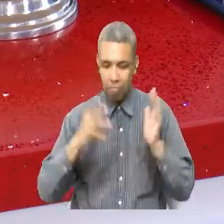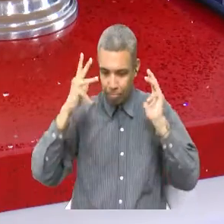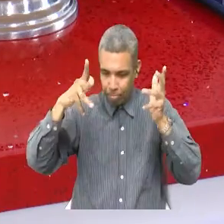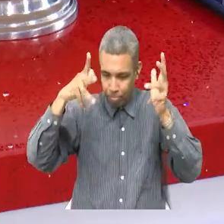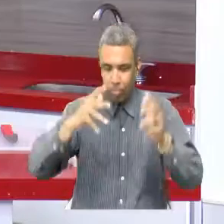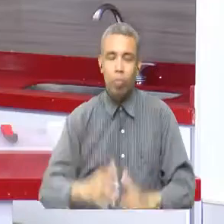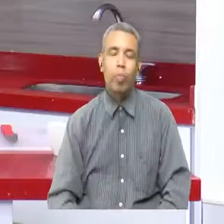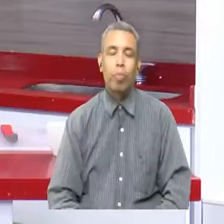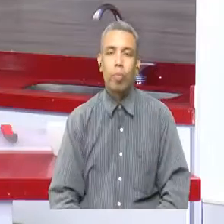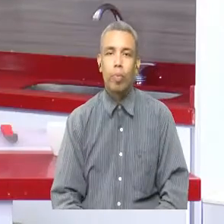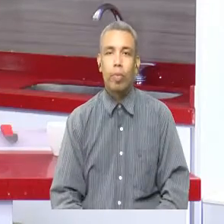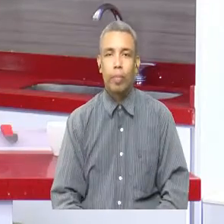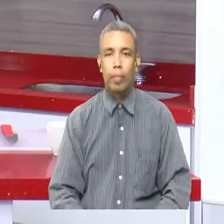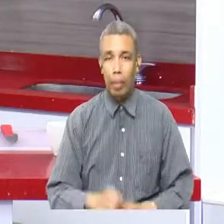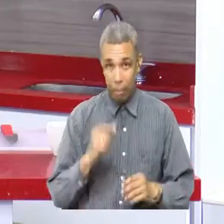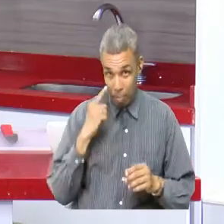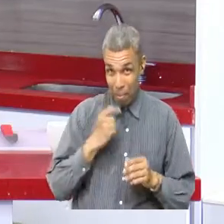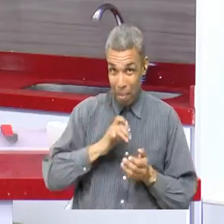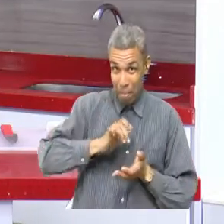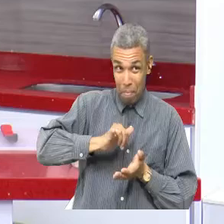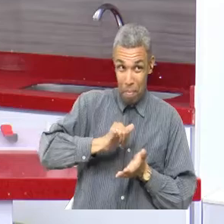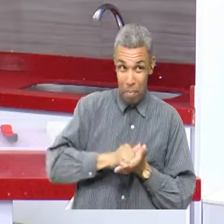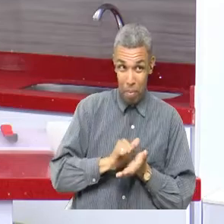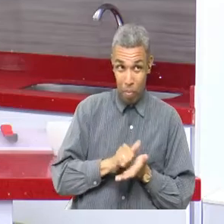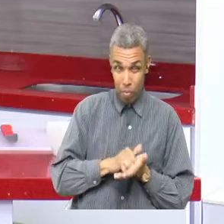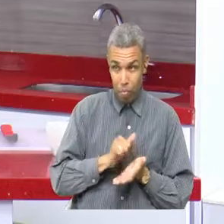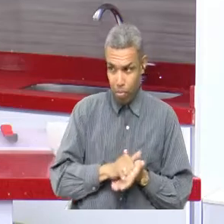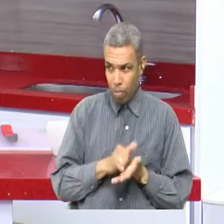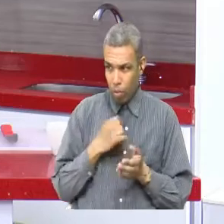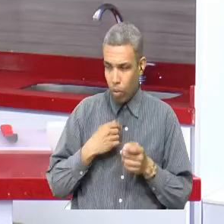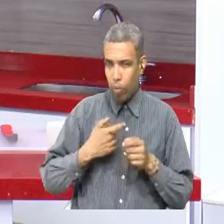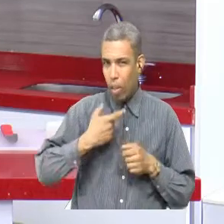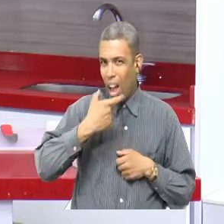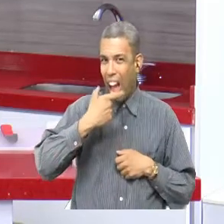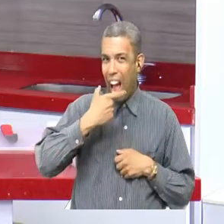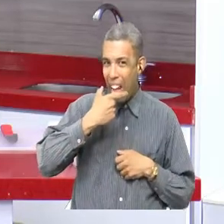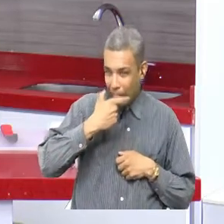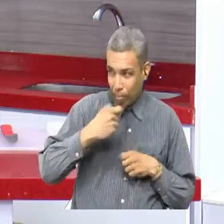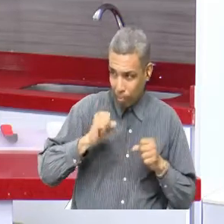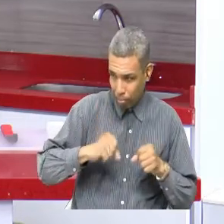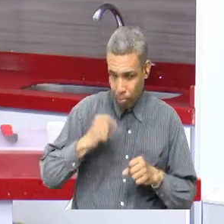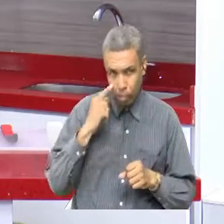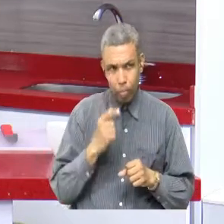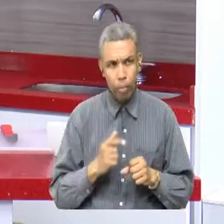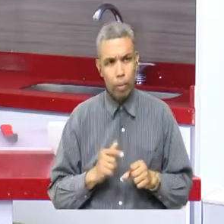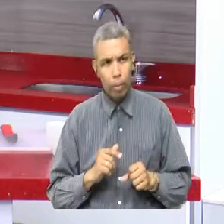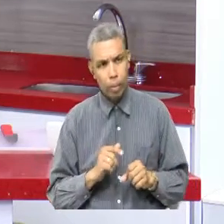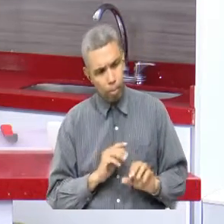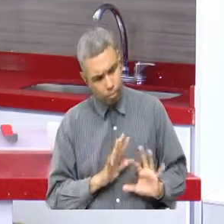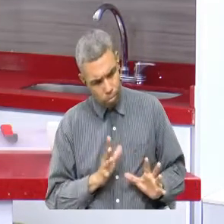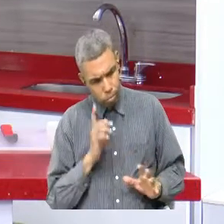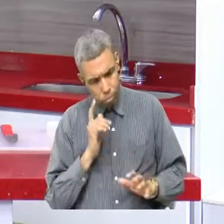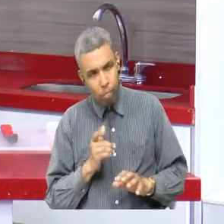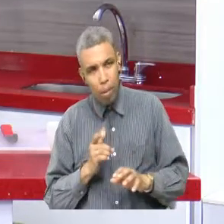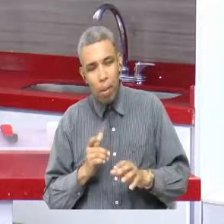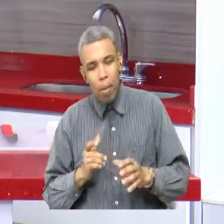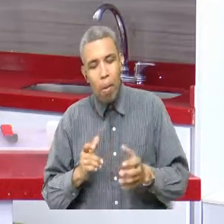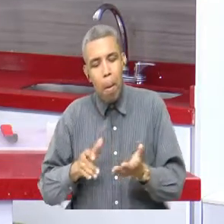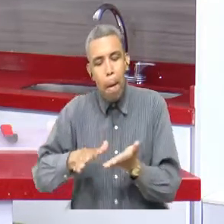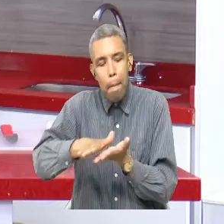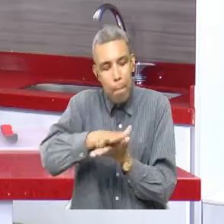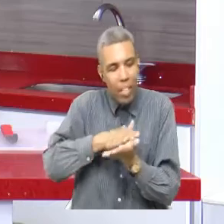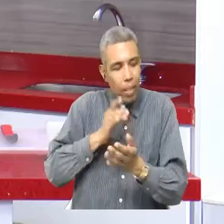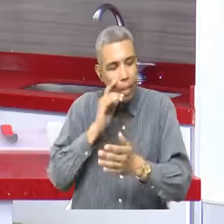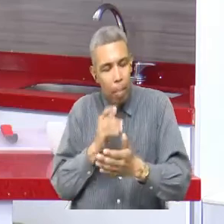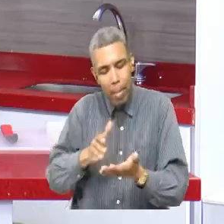a hacer lo mismo con la galleta. Ok, entonces ya pusimos y colocamos basecita, pero entonces... Untadita. Luego